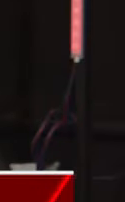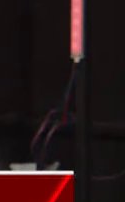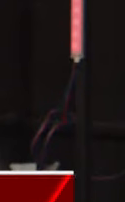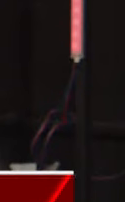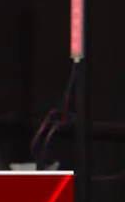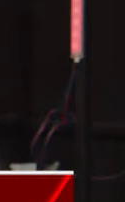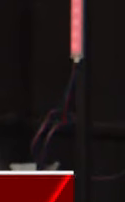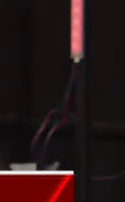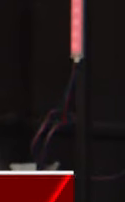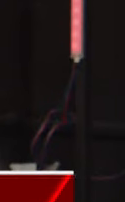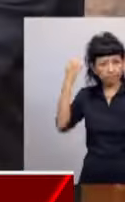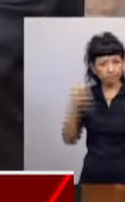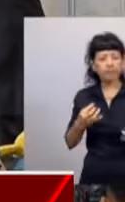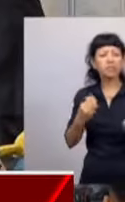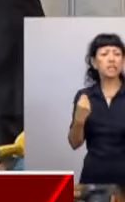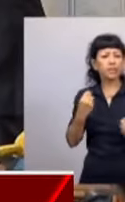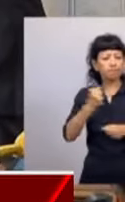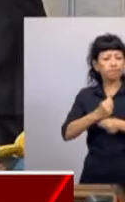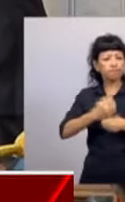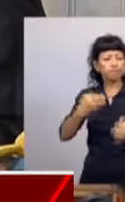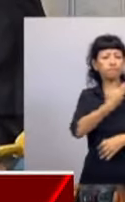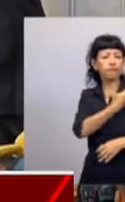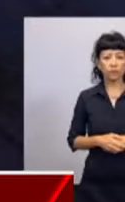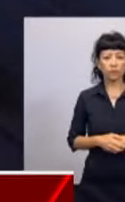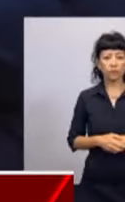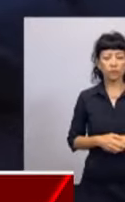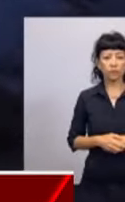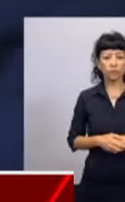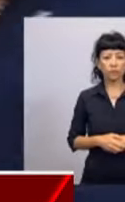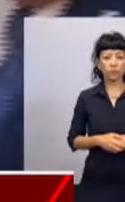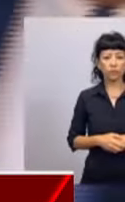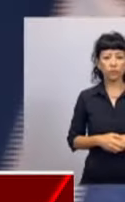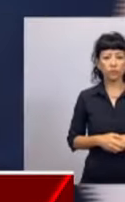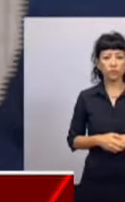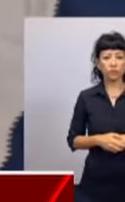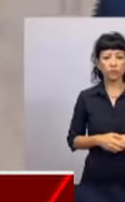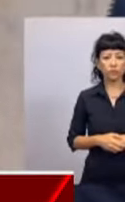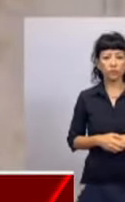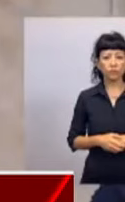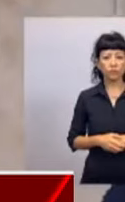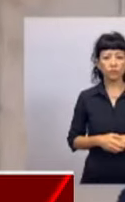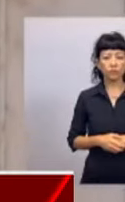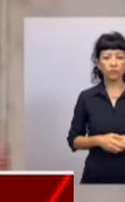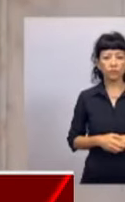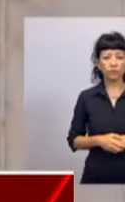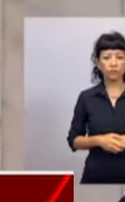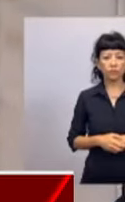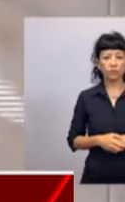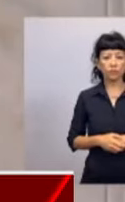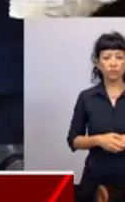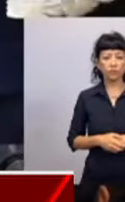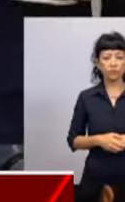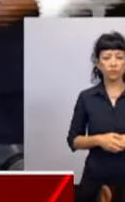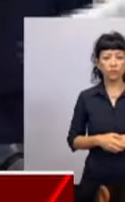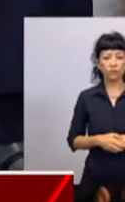política o la ideologización de absolutamente todo entonces Pedro Sánchez no tiene ningún tipo de vergüenza no